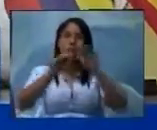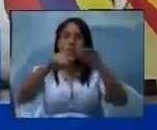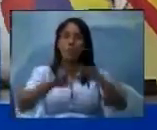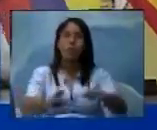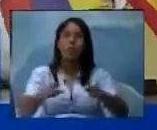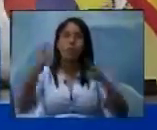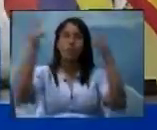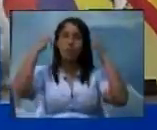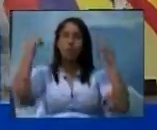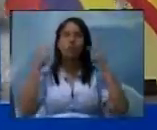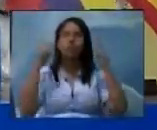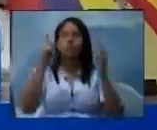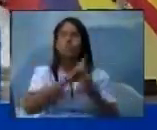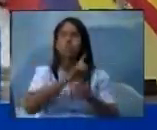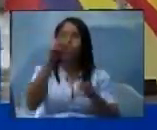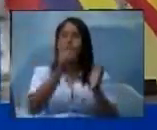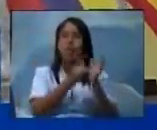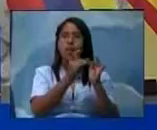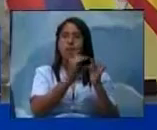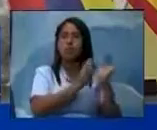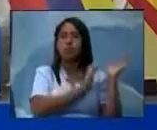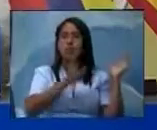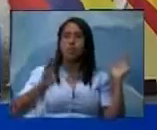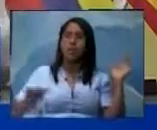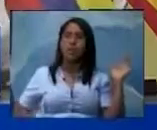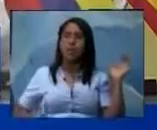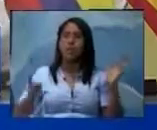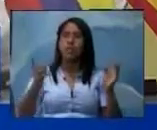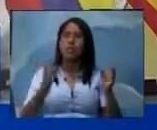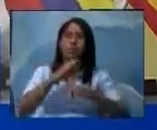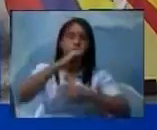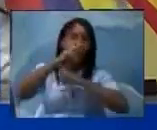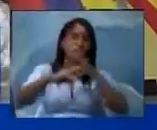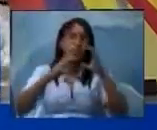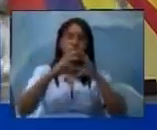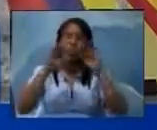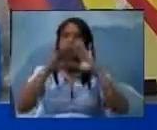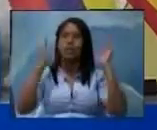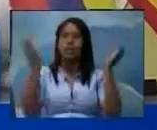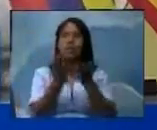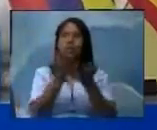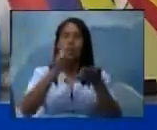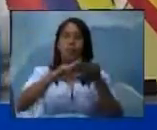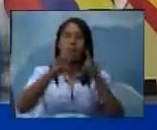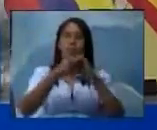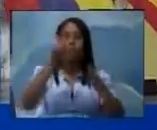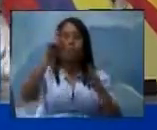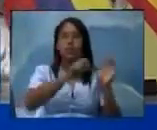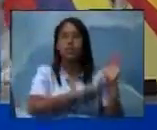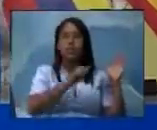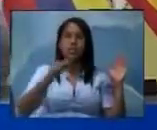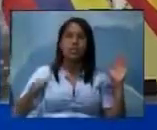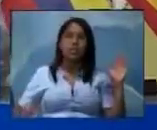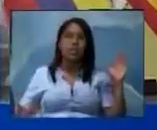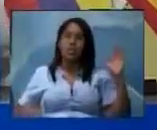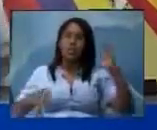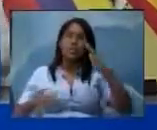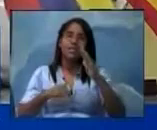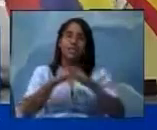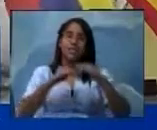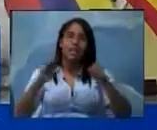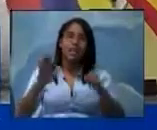el conocimiento de Jesucristo envolverá la tierra. La paz del Señor